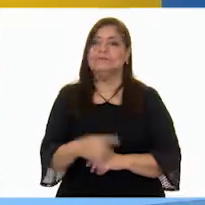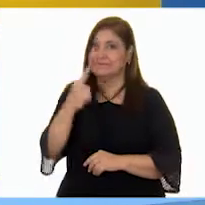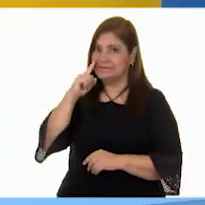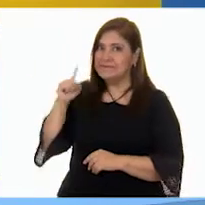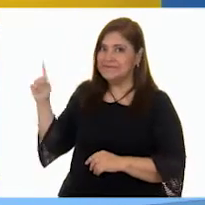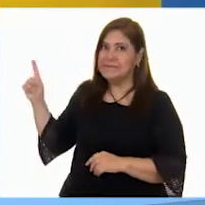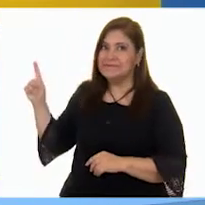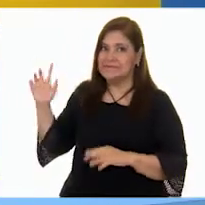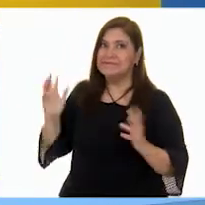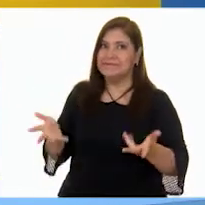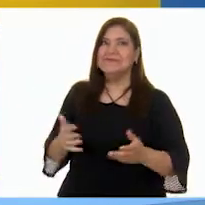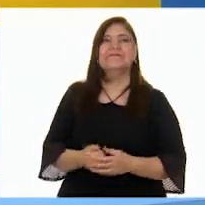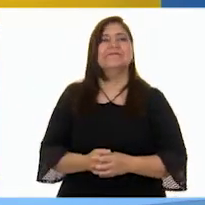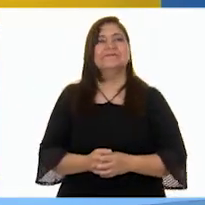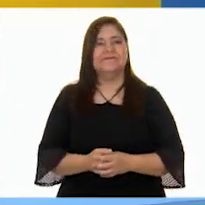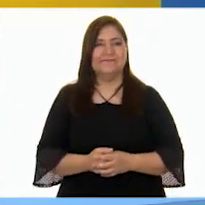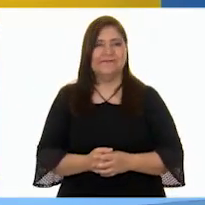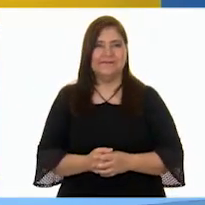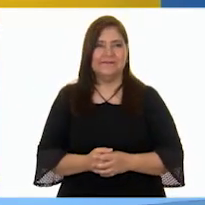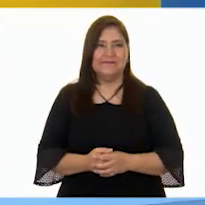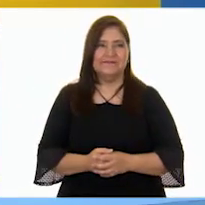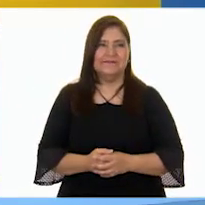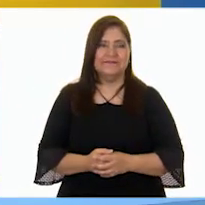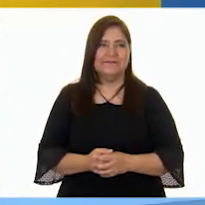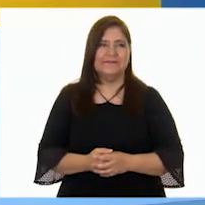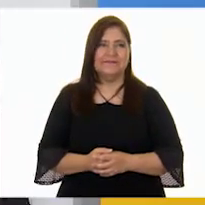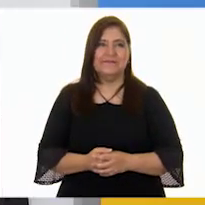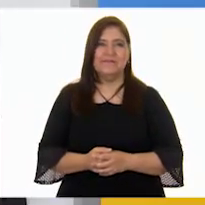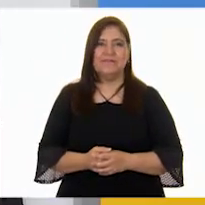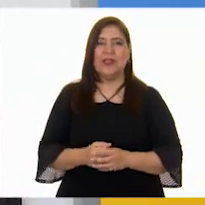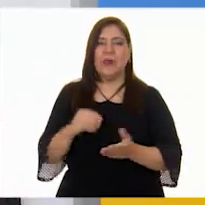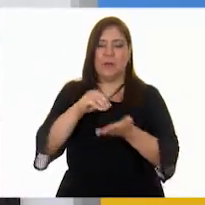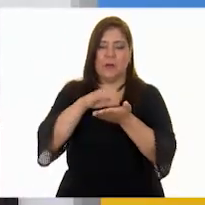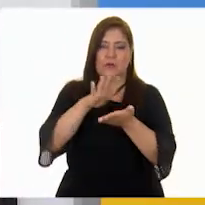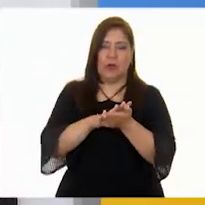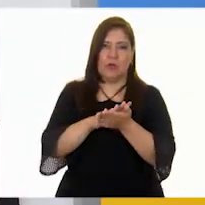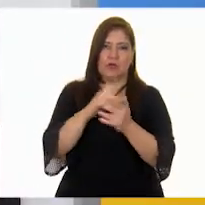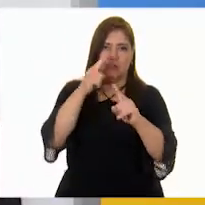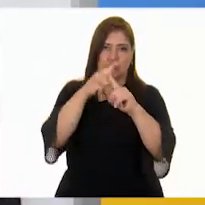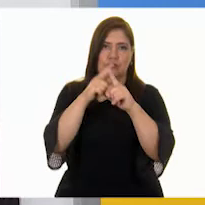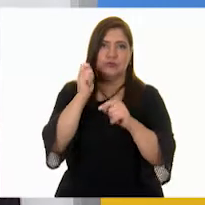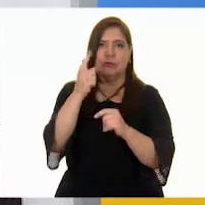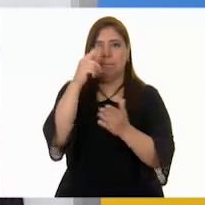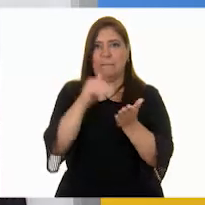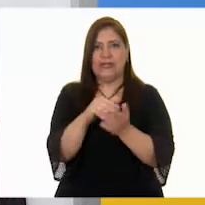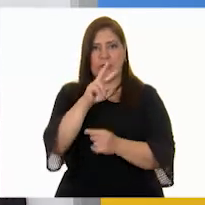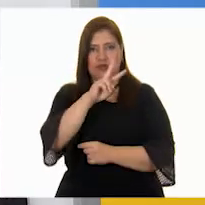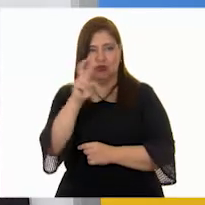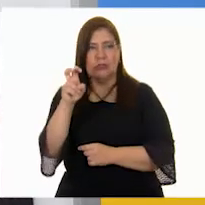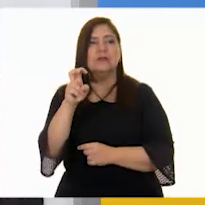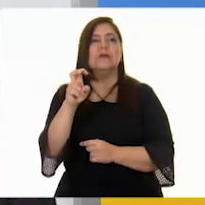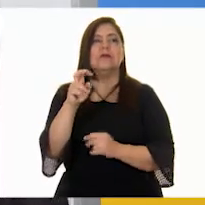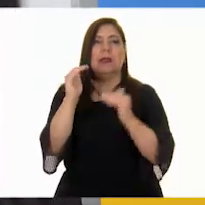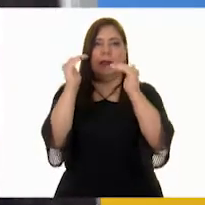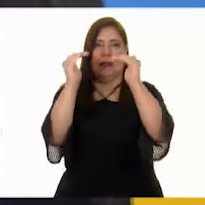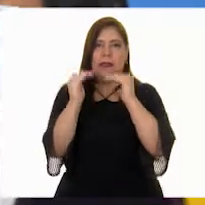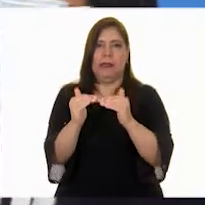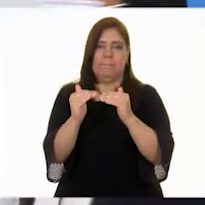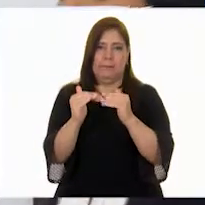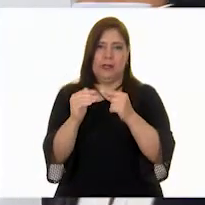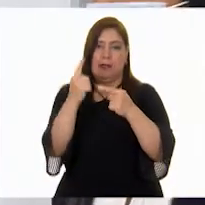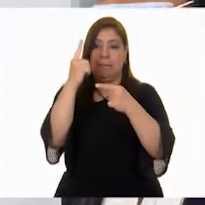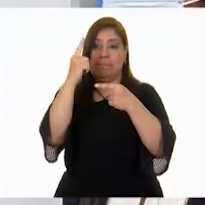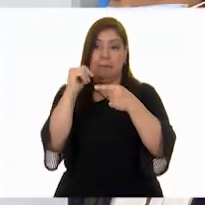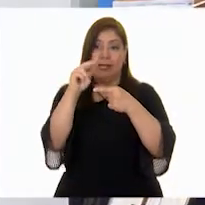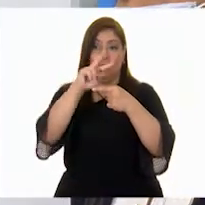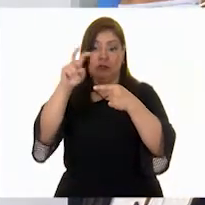Ale? Sí. Ponemos aquí 1,200 y aquí ponemos 5. Lo